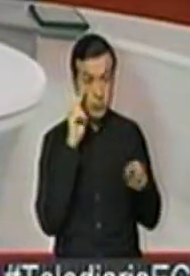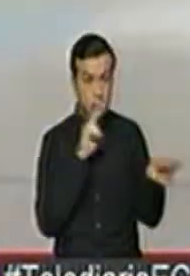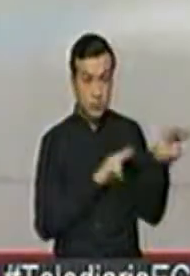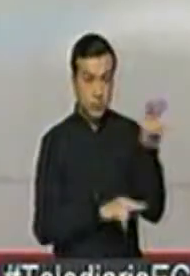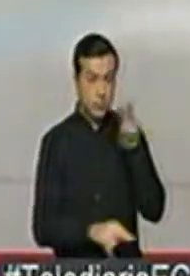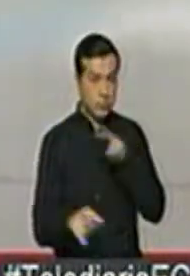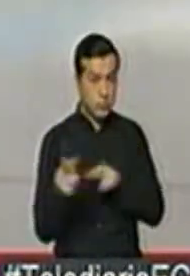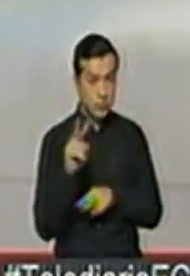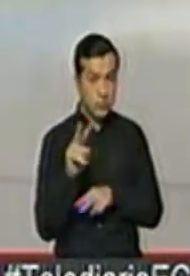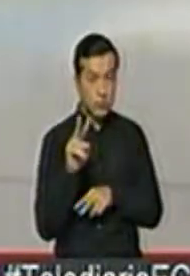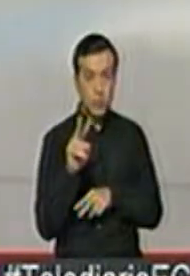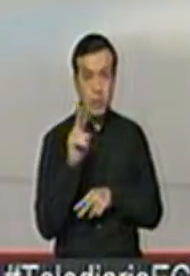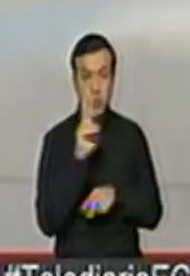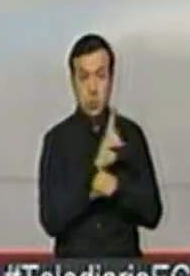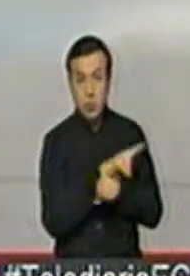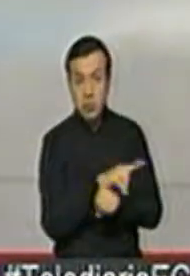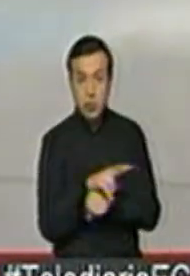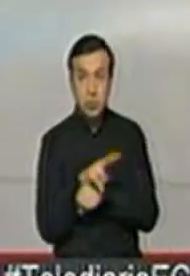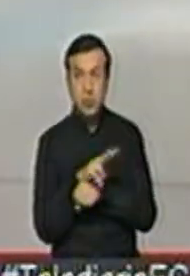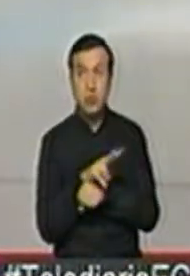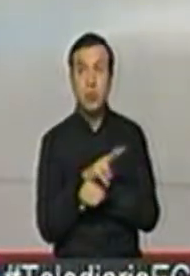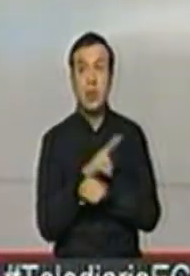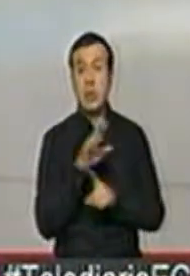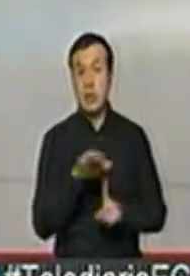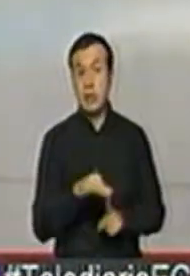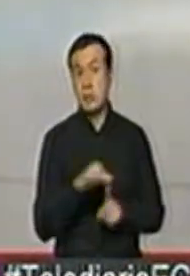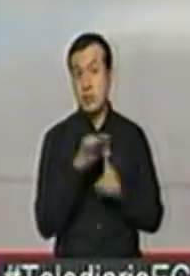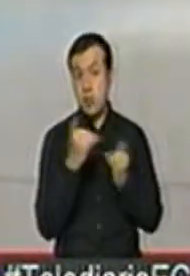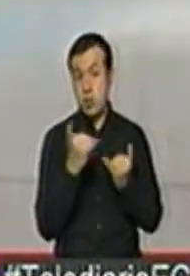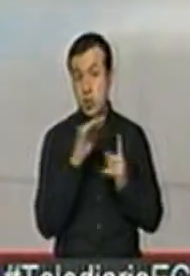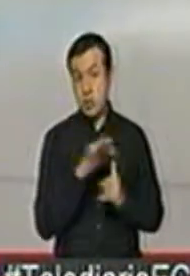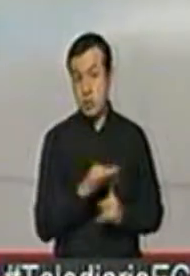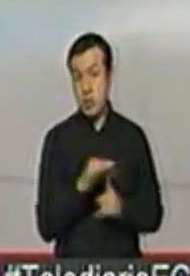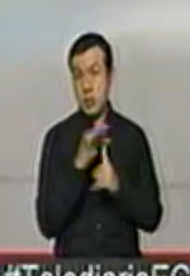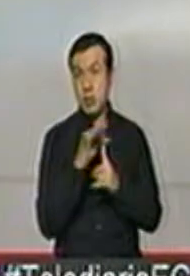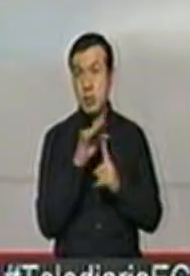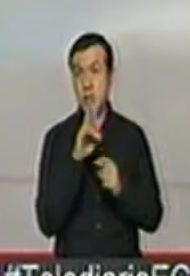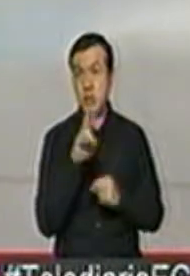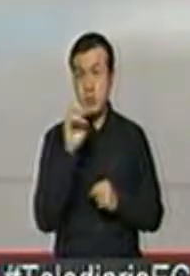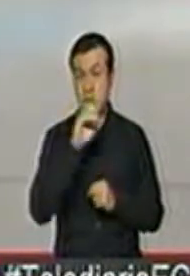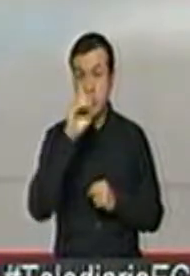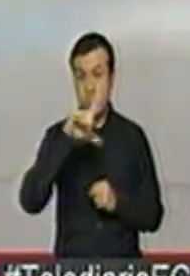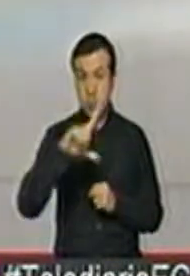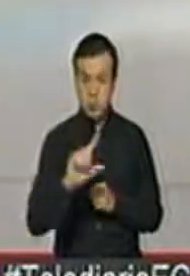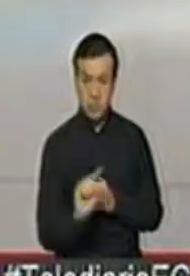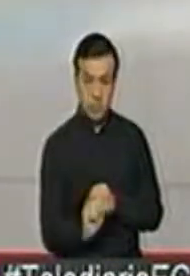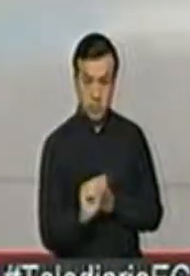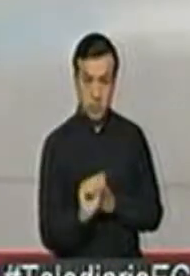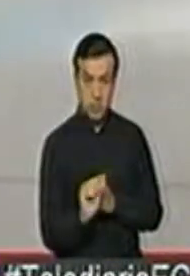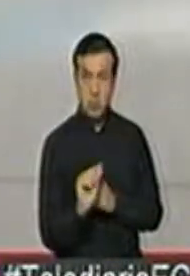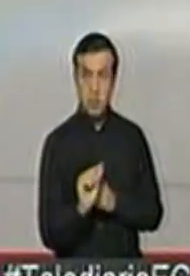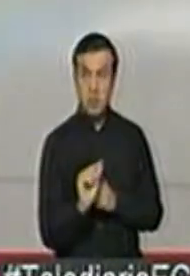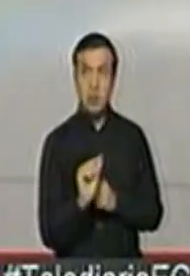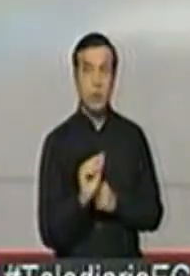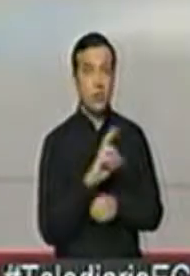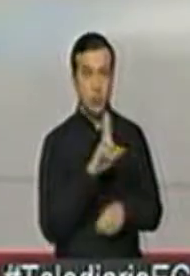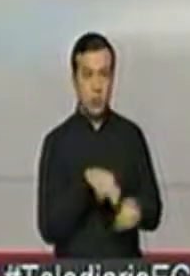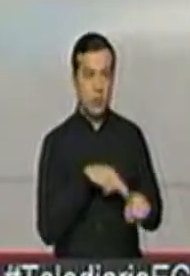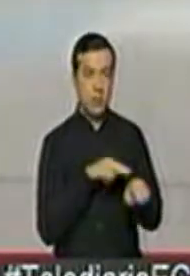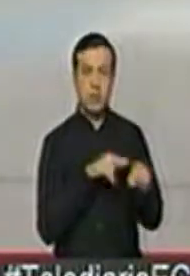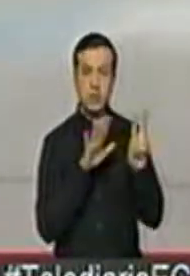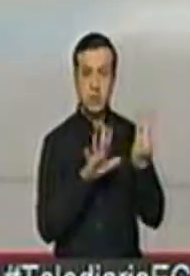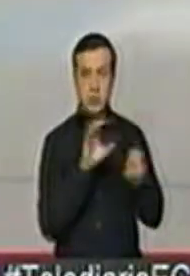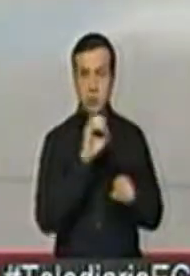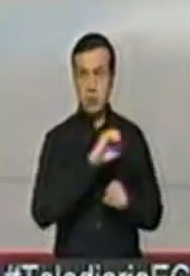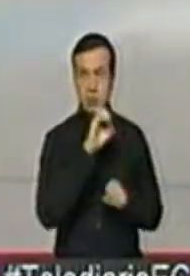como supervisión, para que el régimen especial en este momento esté en el 20%, ¿no? Y el régimen común el